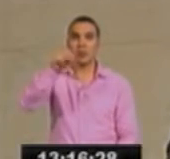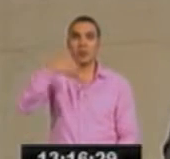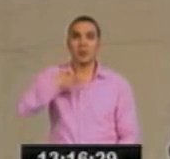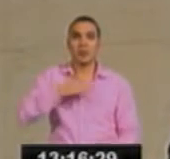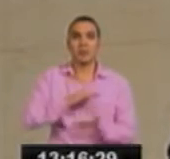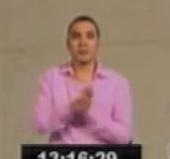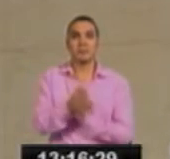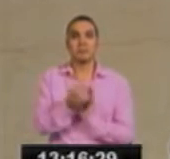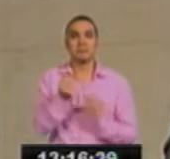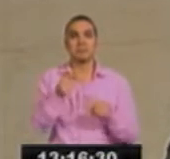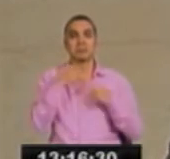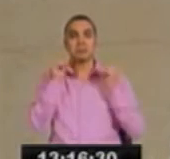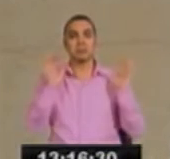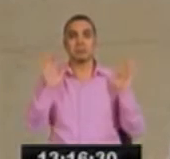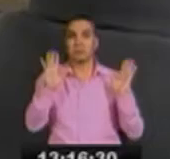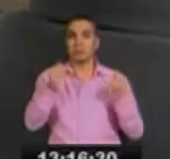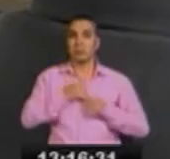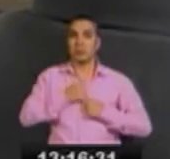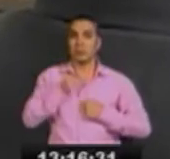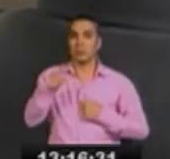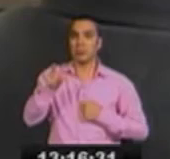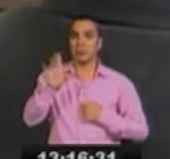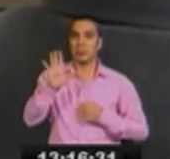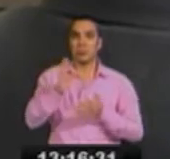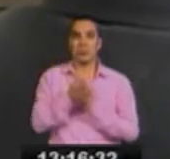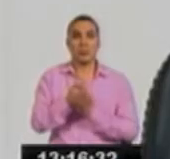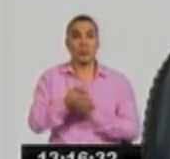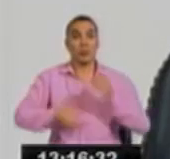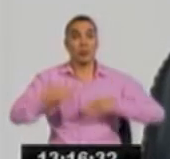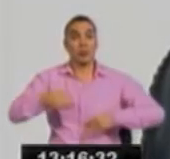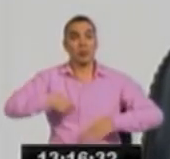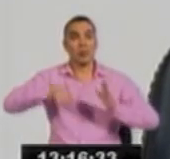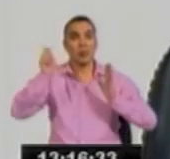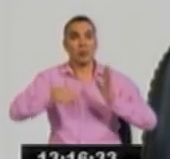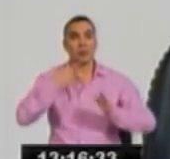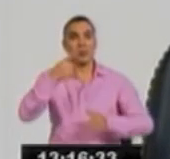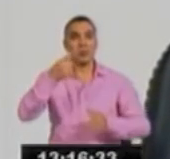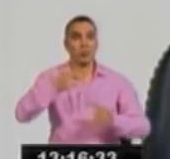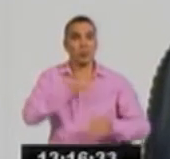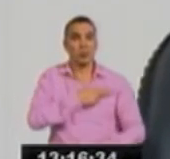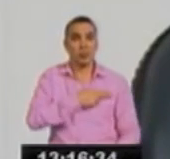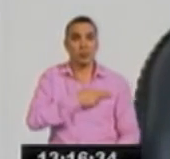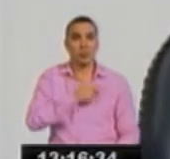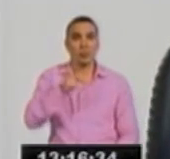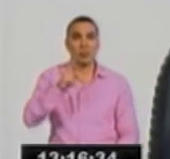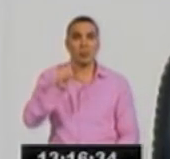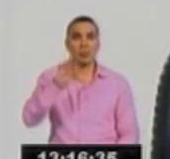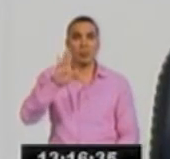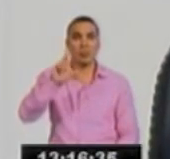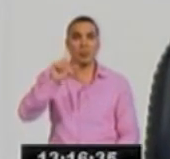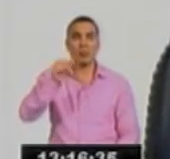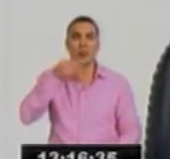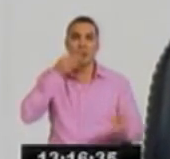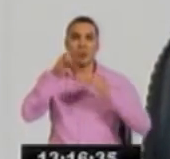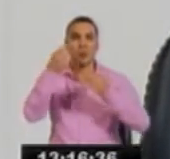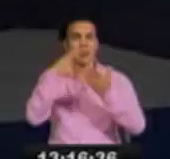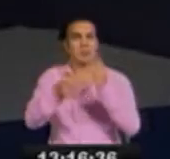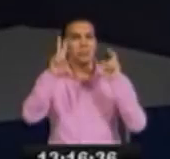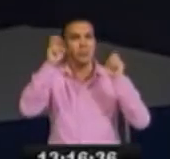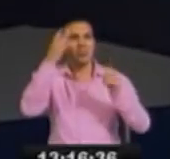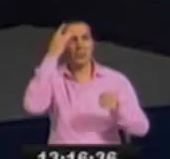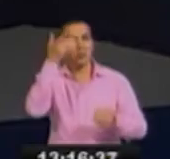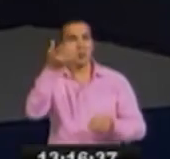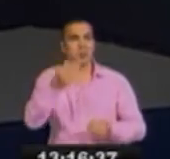un solo centavo que quitarle. En términos jurídicos, el abogado y docente universitario Pablo Encalada explica de qué se trata